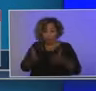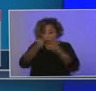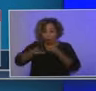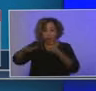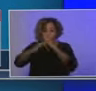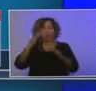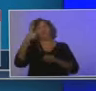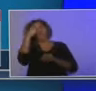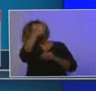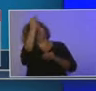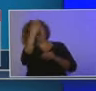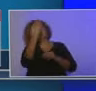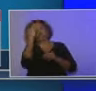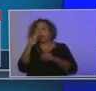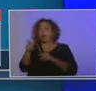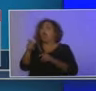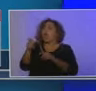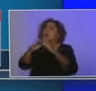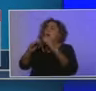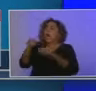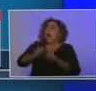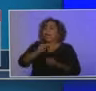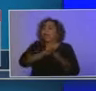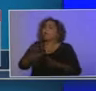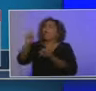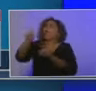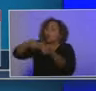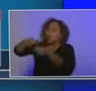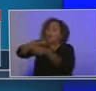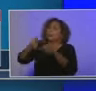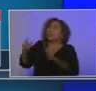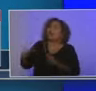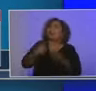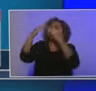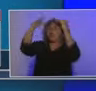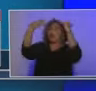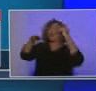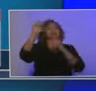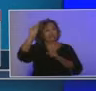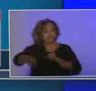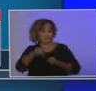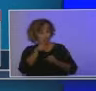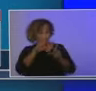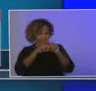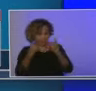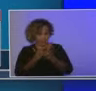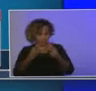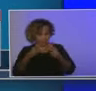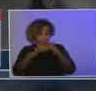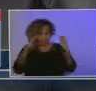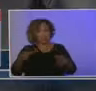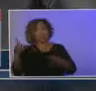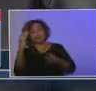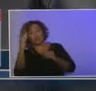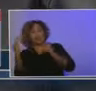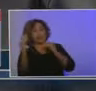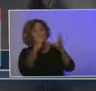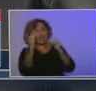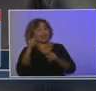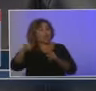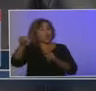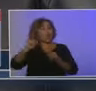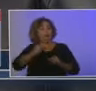municipio. Cualquiera. ¿Cuánto? Específicamente, ¿cuántos viven con torno? Y esa es la información actual que tiene el departamento, es lo que ofreció los alcaldes. Esa es la realidad. Y